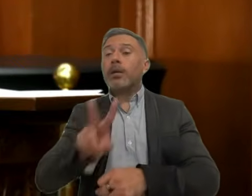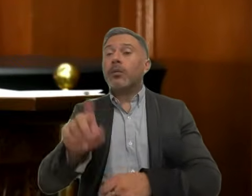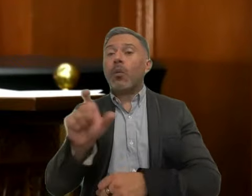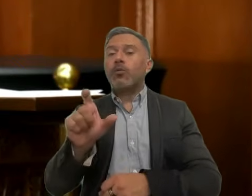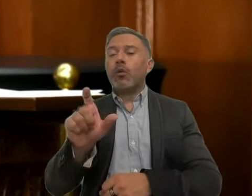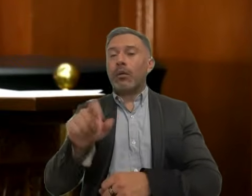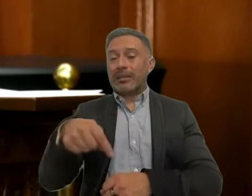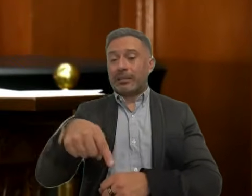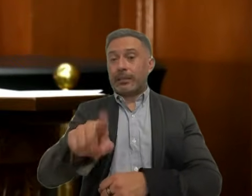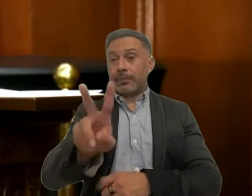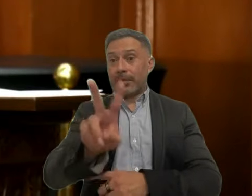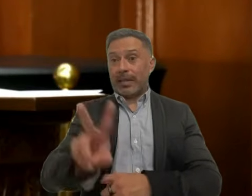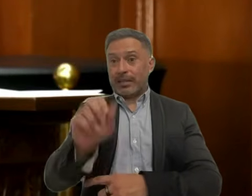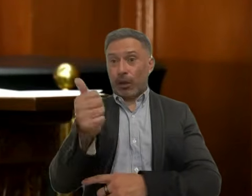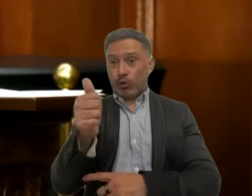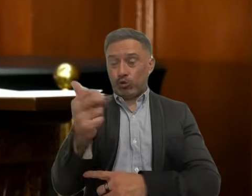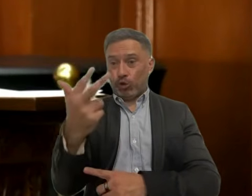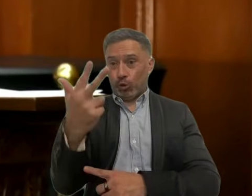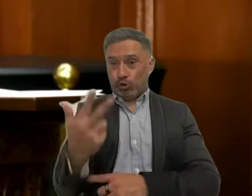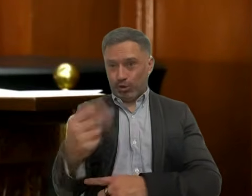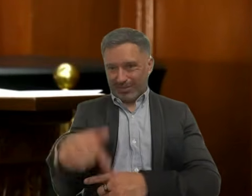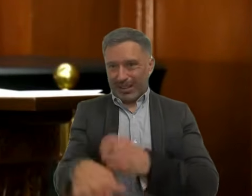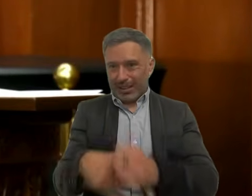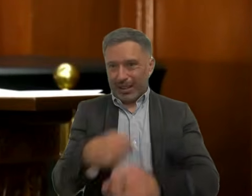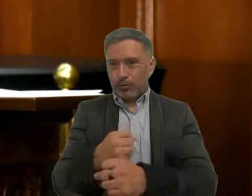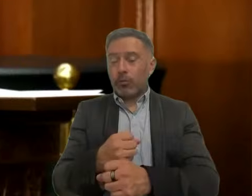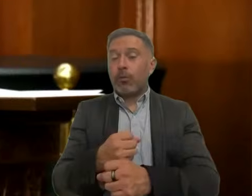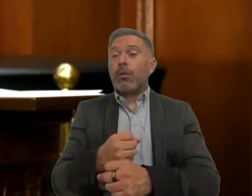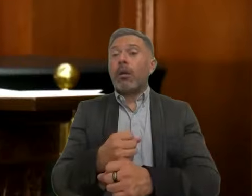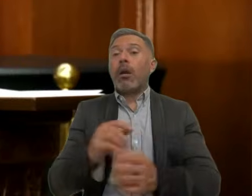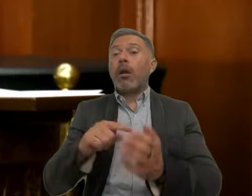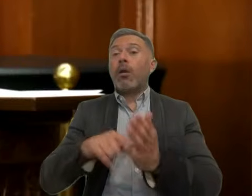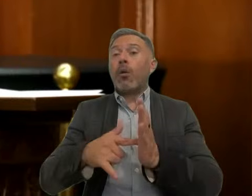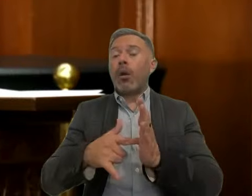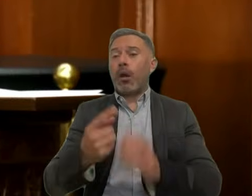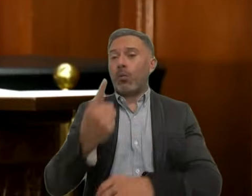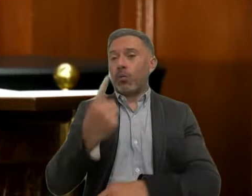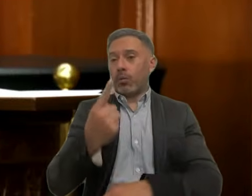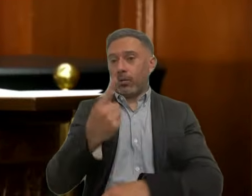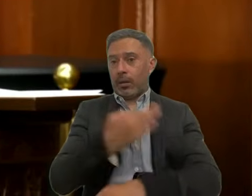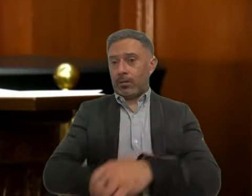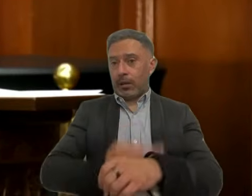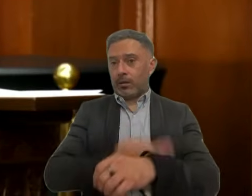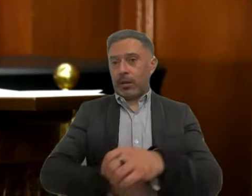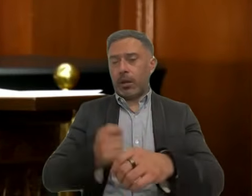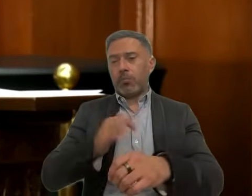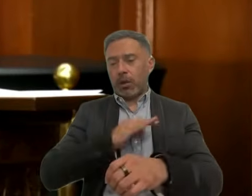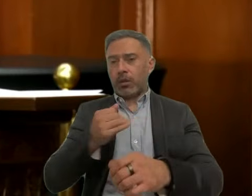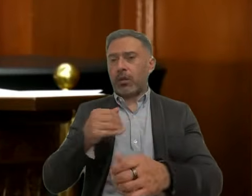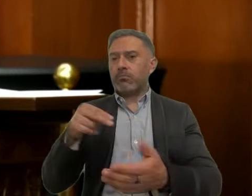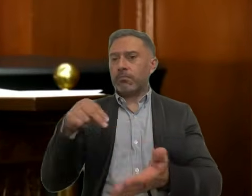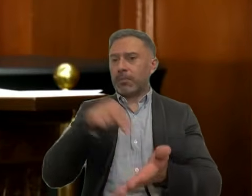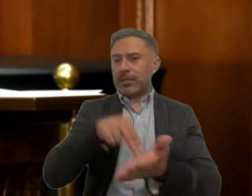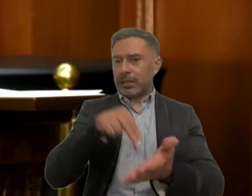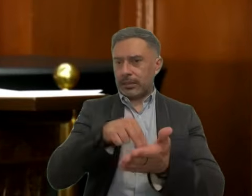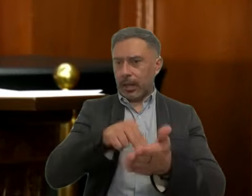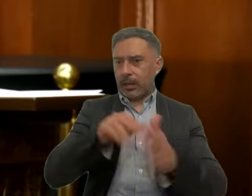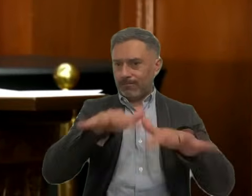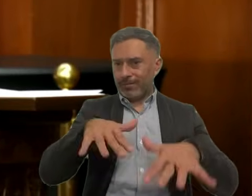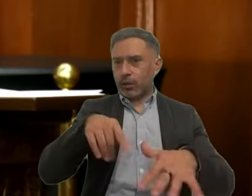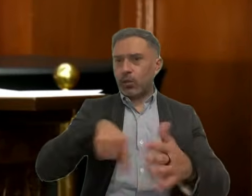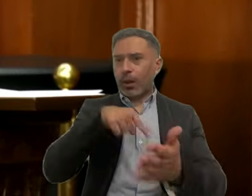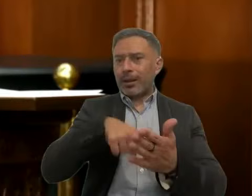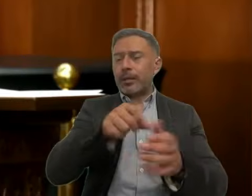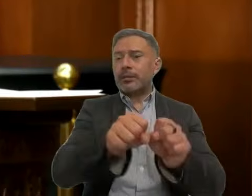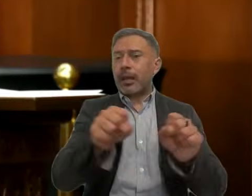año en curso, a partir de las 13 horas en modalidad mixta, presencial en el Salón de Sesiones José María